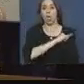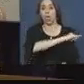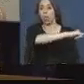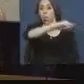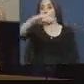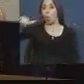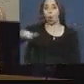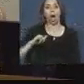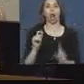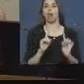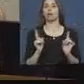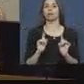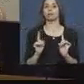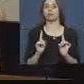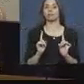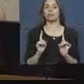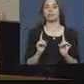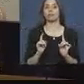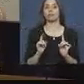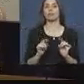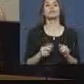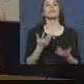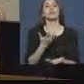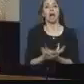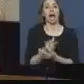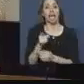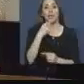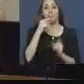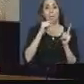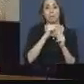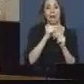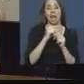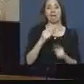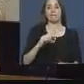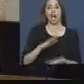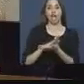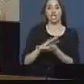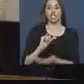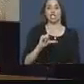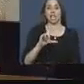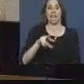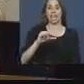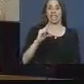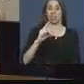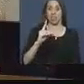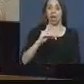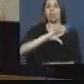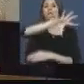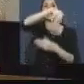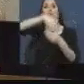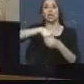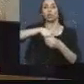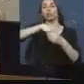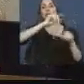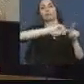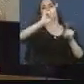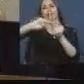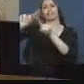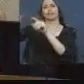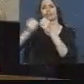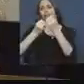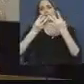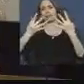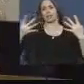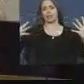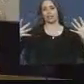estamos hablando de una diversidad que va mucho más allá de lo que corrientemente